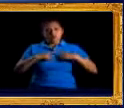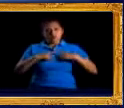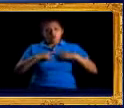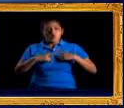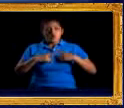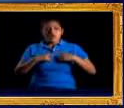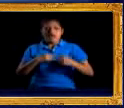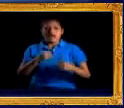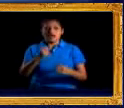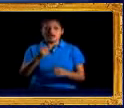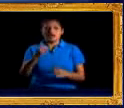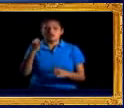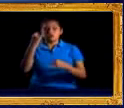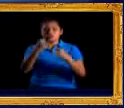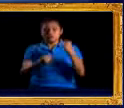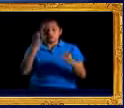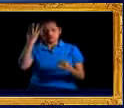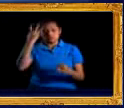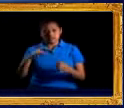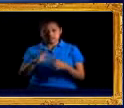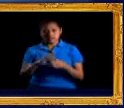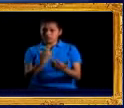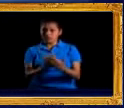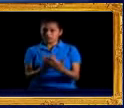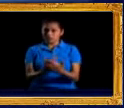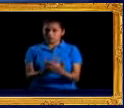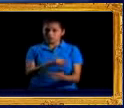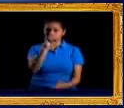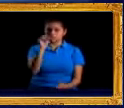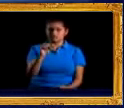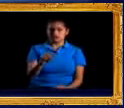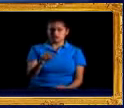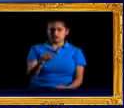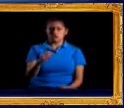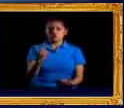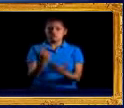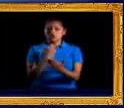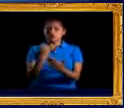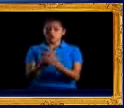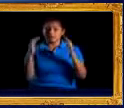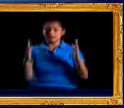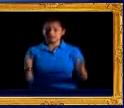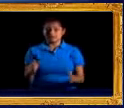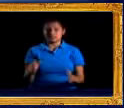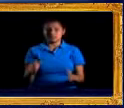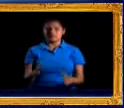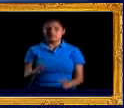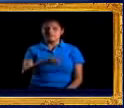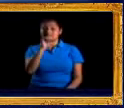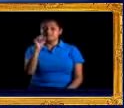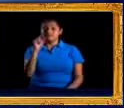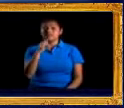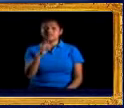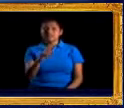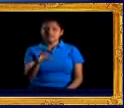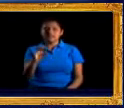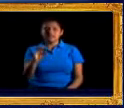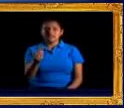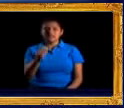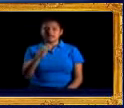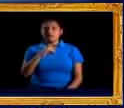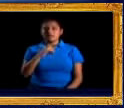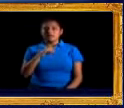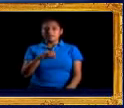economistas alrededor del mundo. La mayoría de los economistas, hermano, cree que está llegando a fin, o el